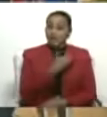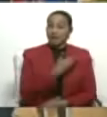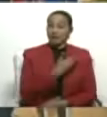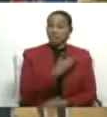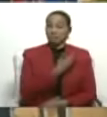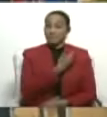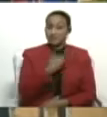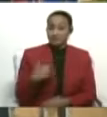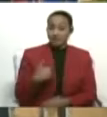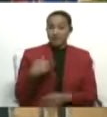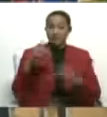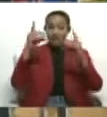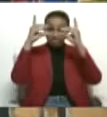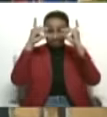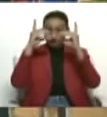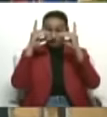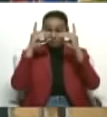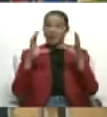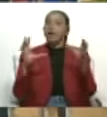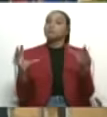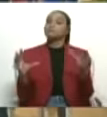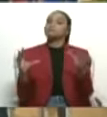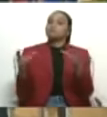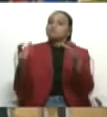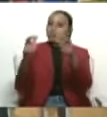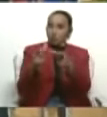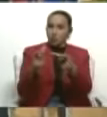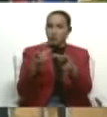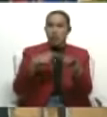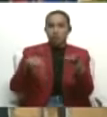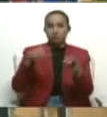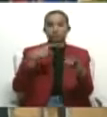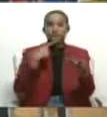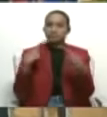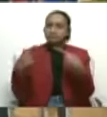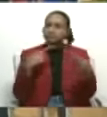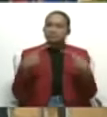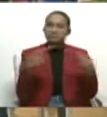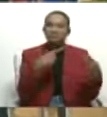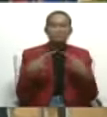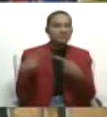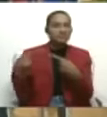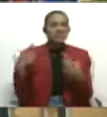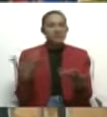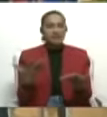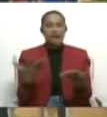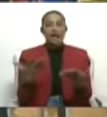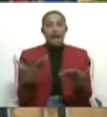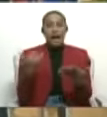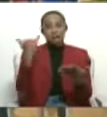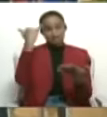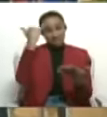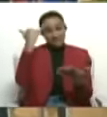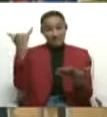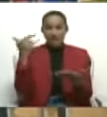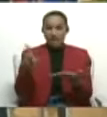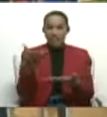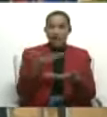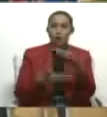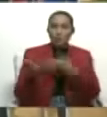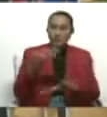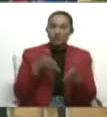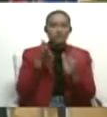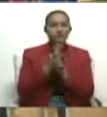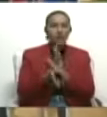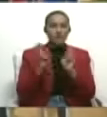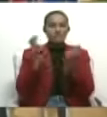donde se han tratado aspectos que tienen que ver de la cooperación estratégica entre ambos países, la cooperación